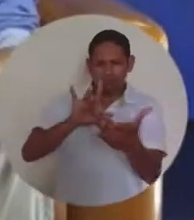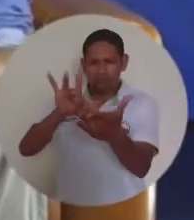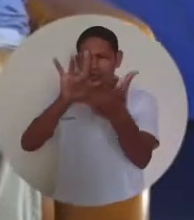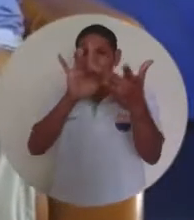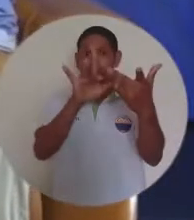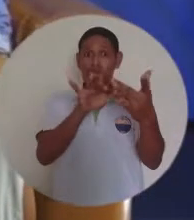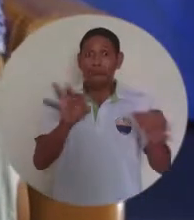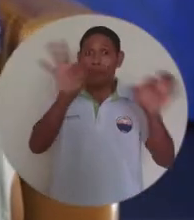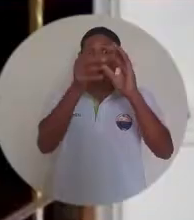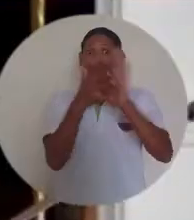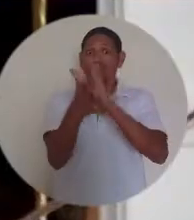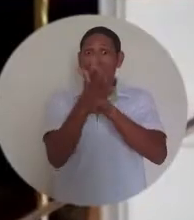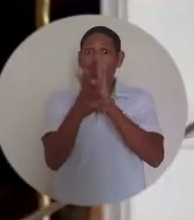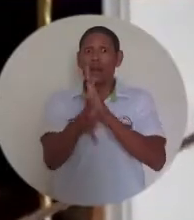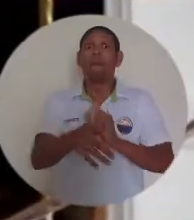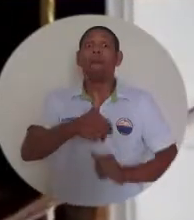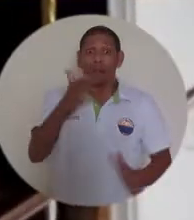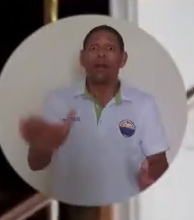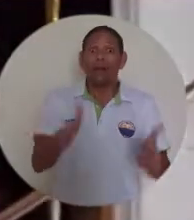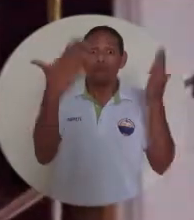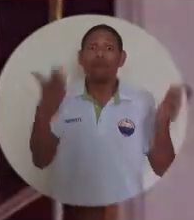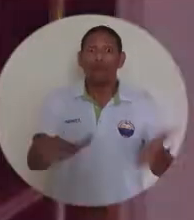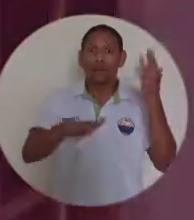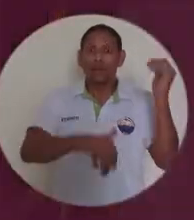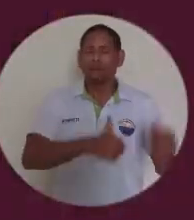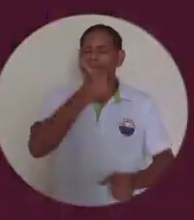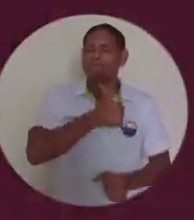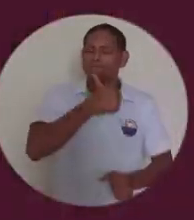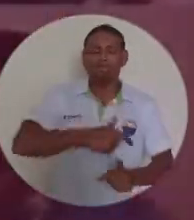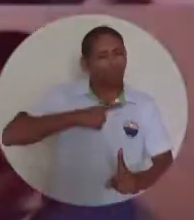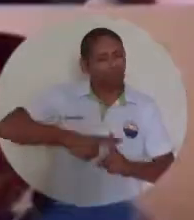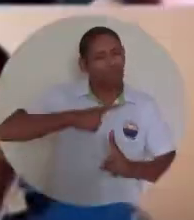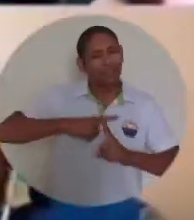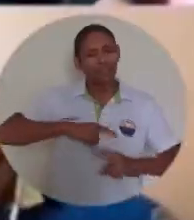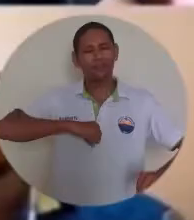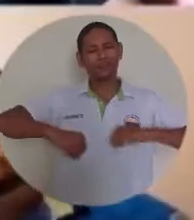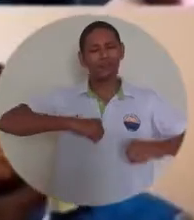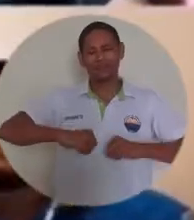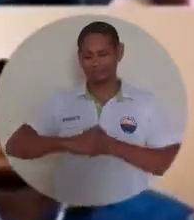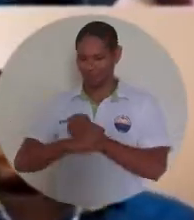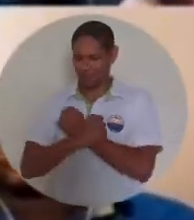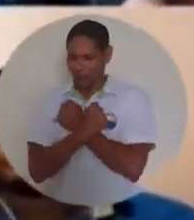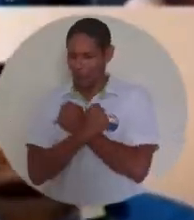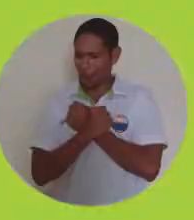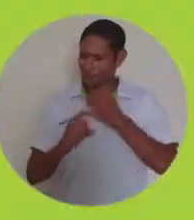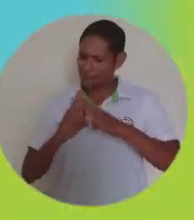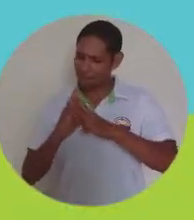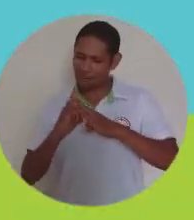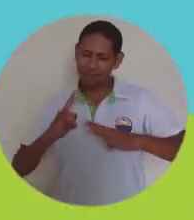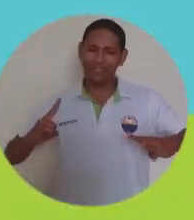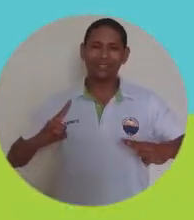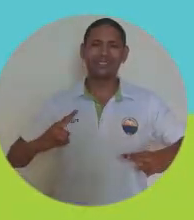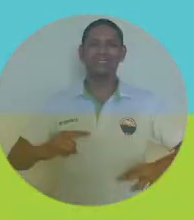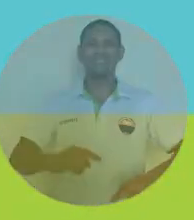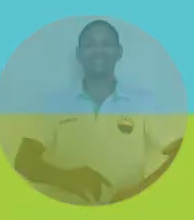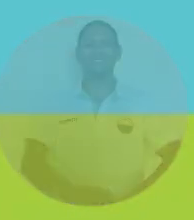mensaje principal fue la fortaleza ante las adversidades, la resiliencia y amor por mi Magdalena.